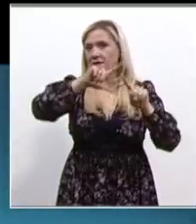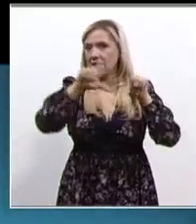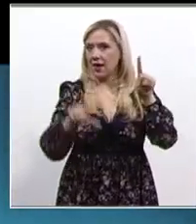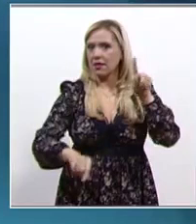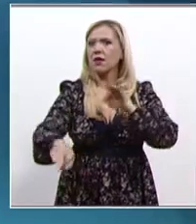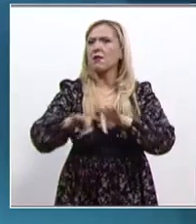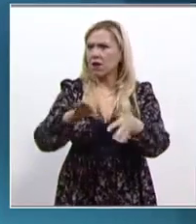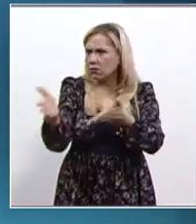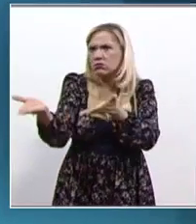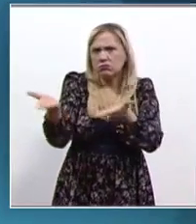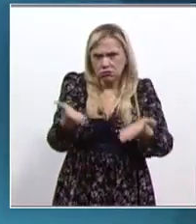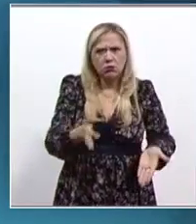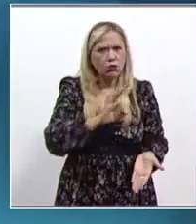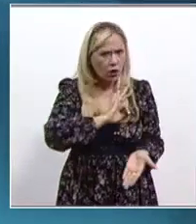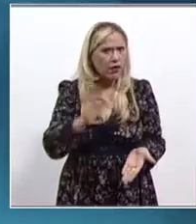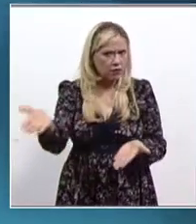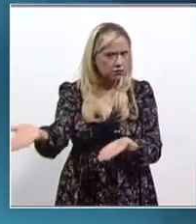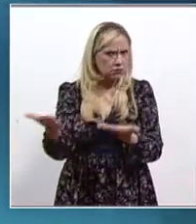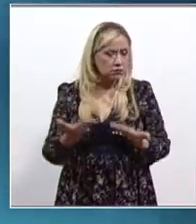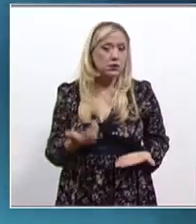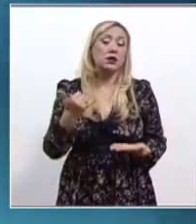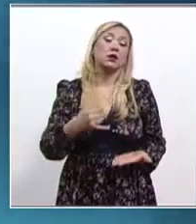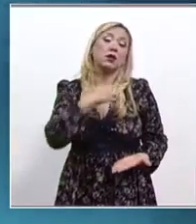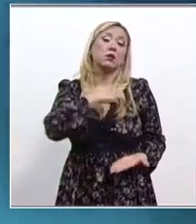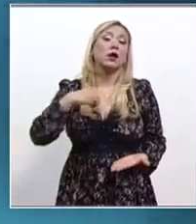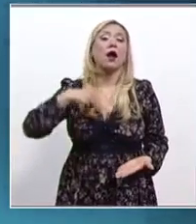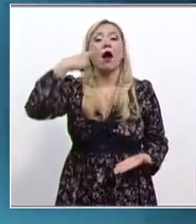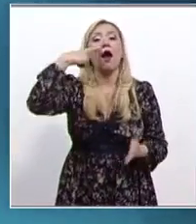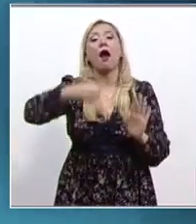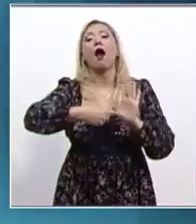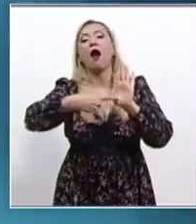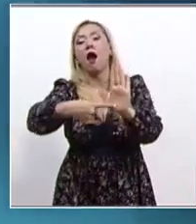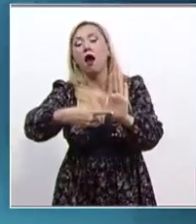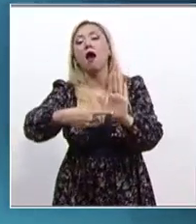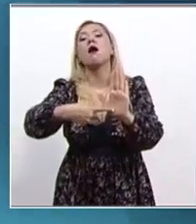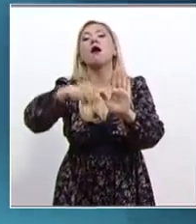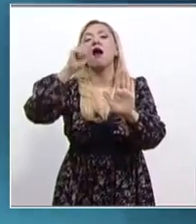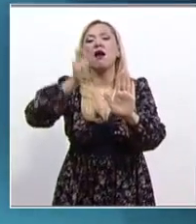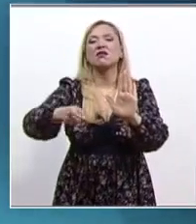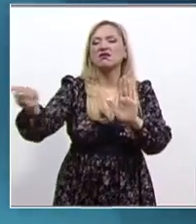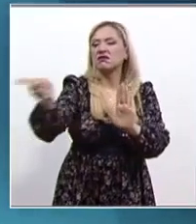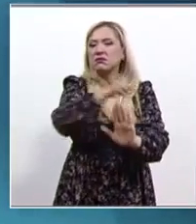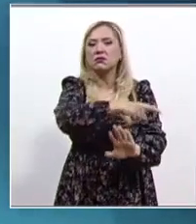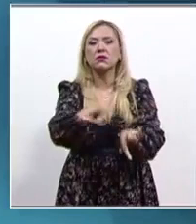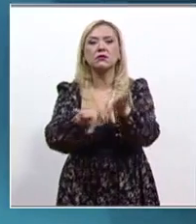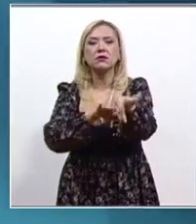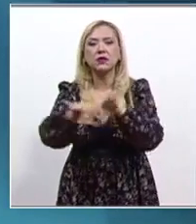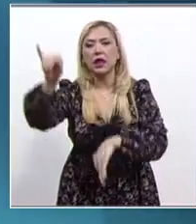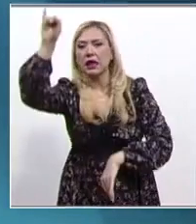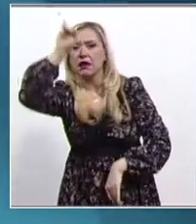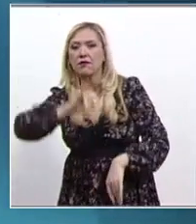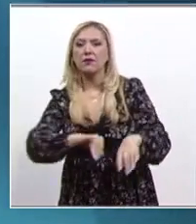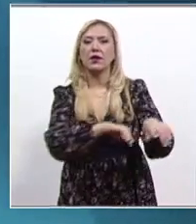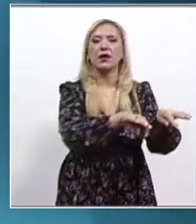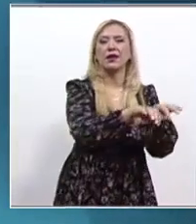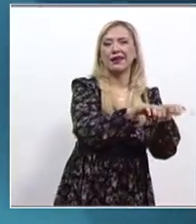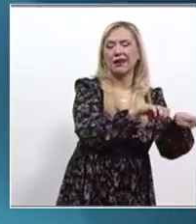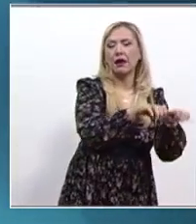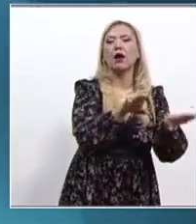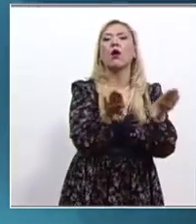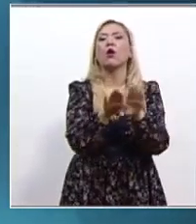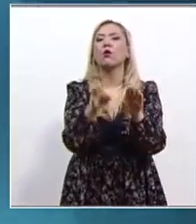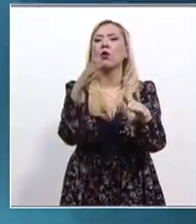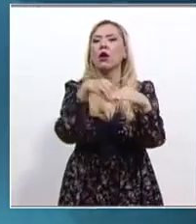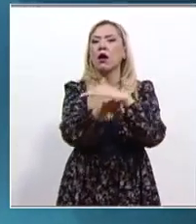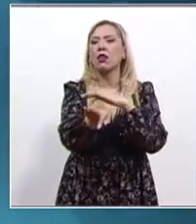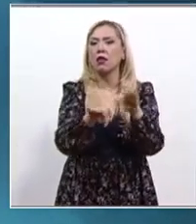Trabajo. Disposiciones que además obligan a demostrar las condiciones básicas de la relación de trabajo, entre las que se encuentran el ambiente